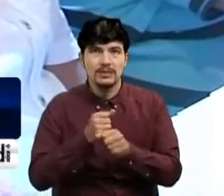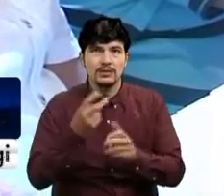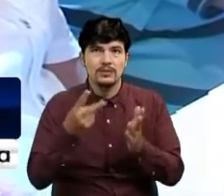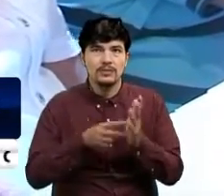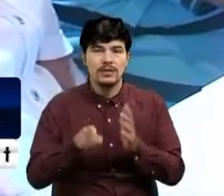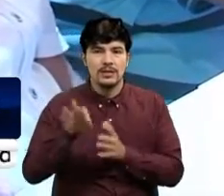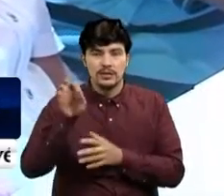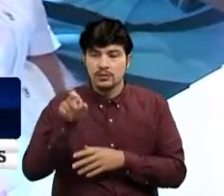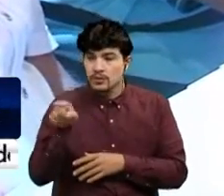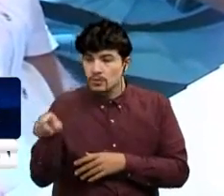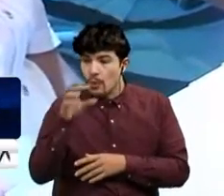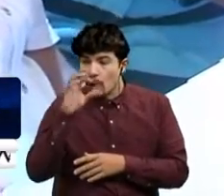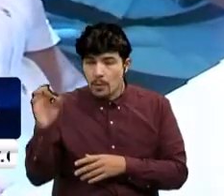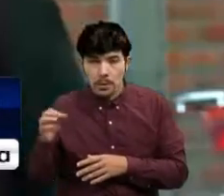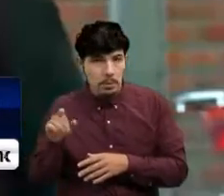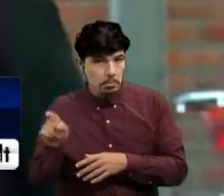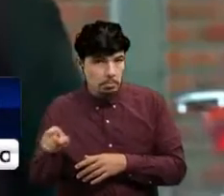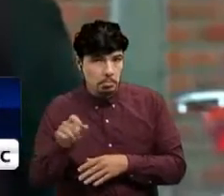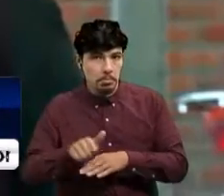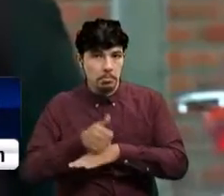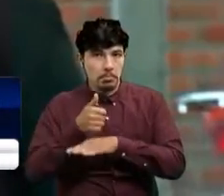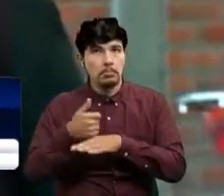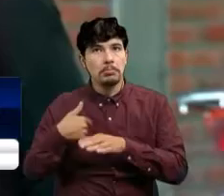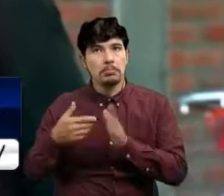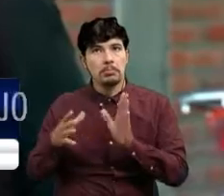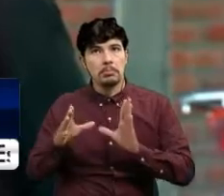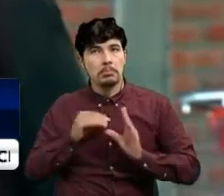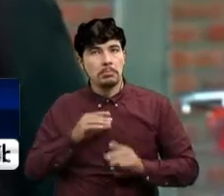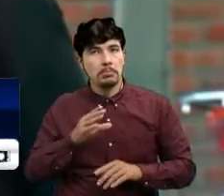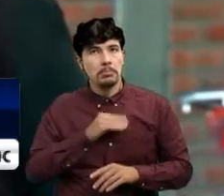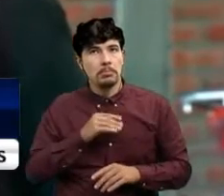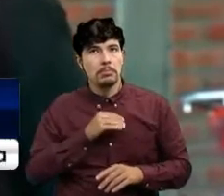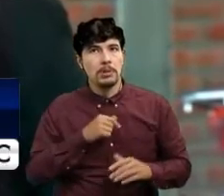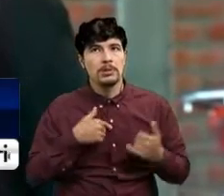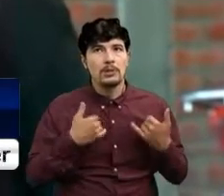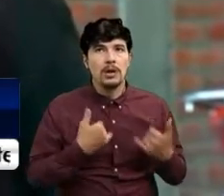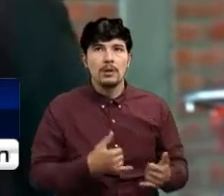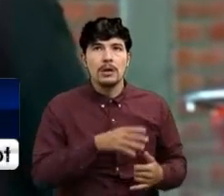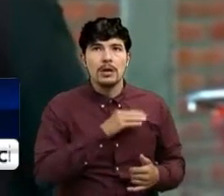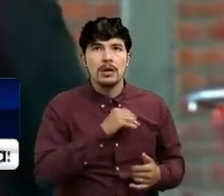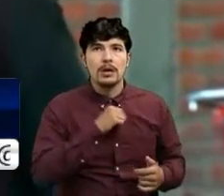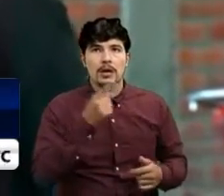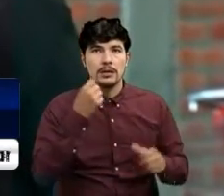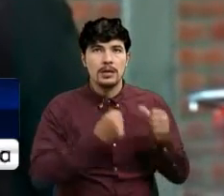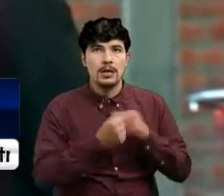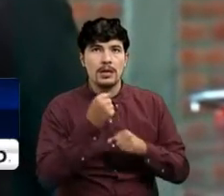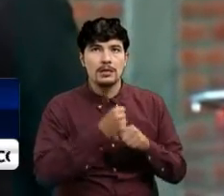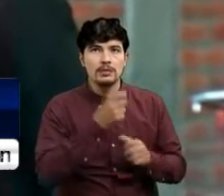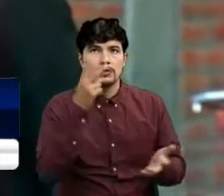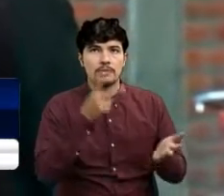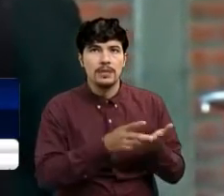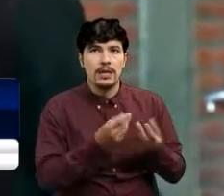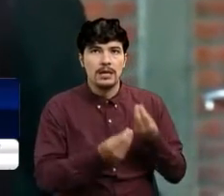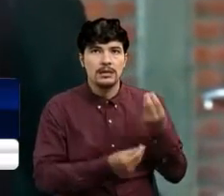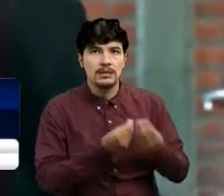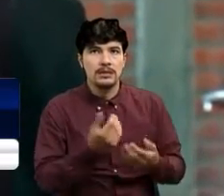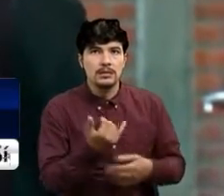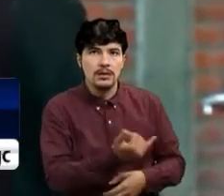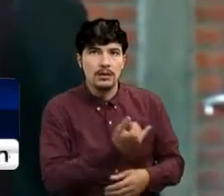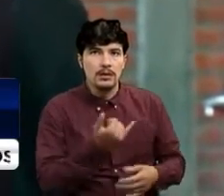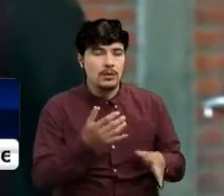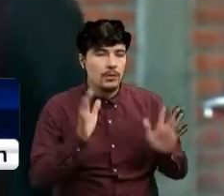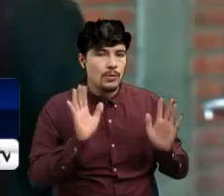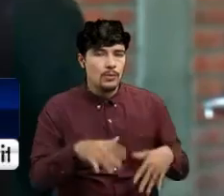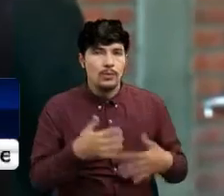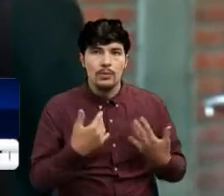mostró satisfecho con las propuestas yo sí estoy muy contento porque llevamos desde el año 2000 haciendo esto eso es una cosa